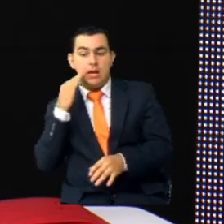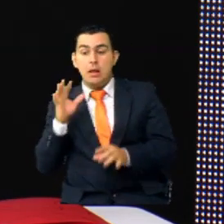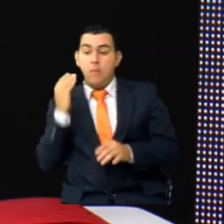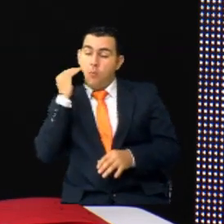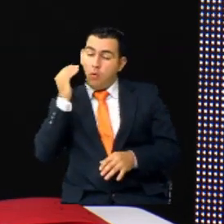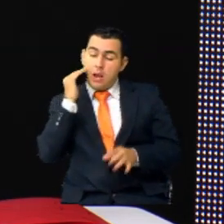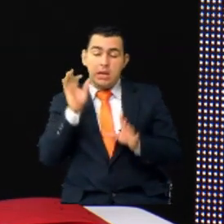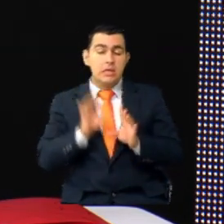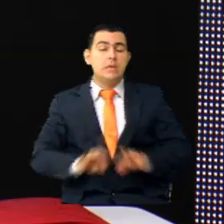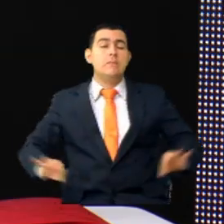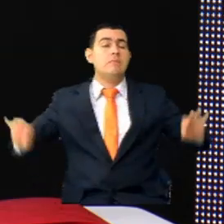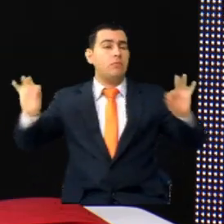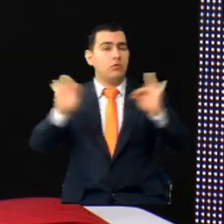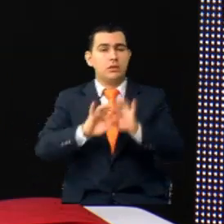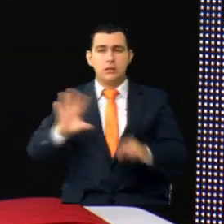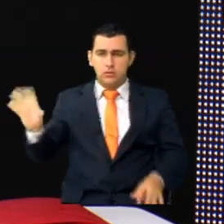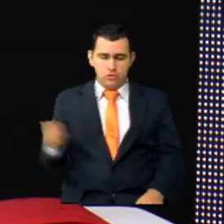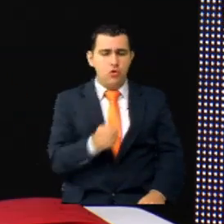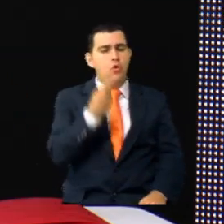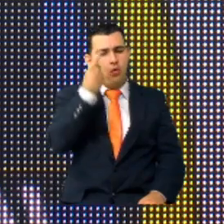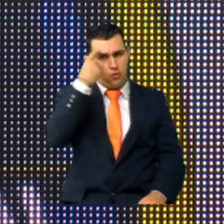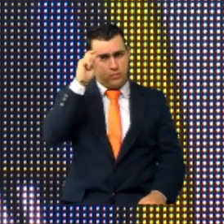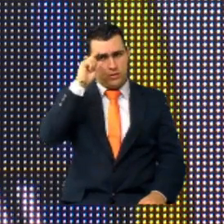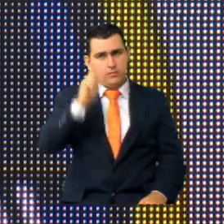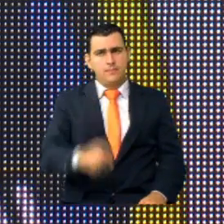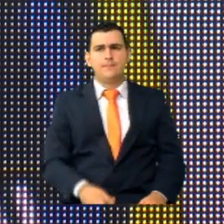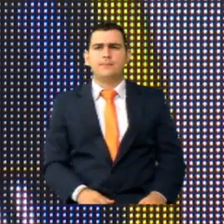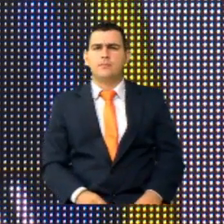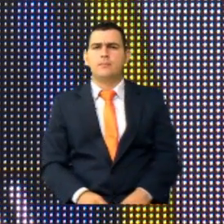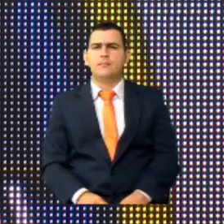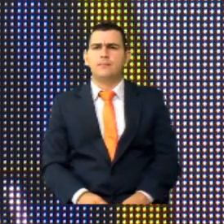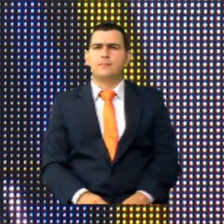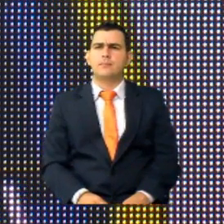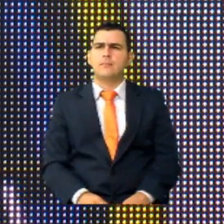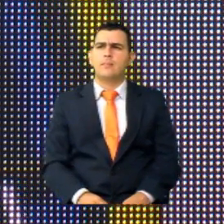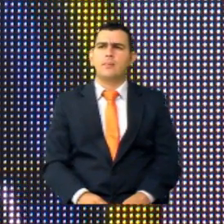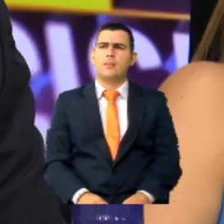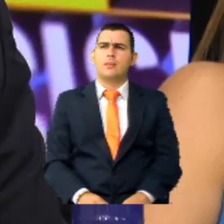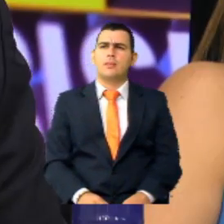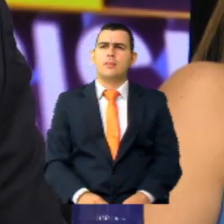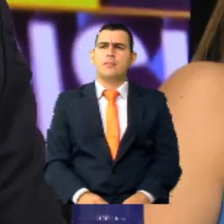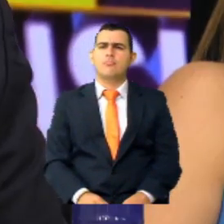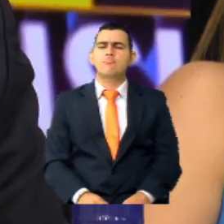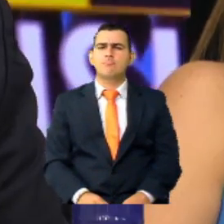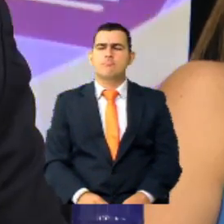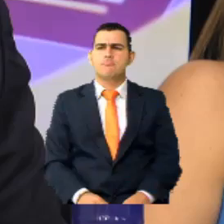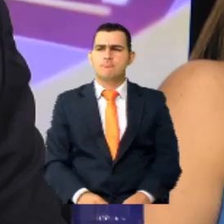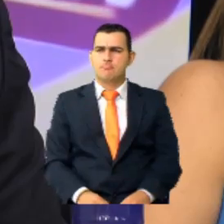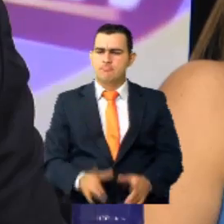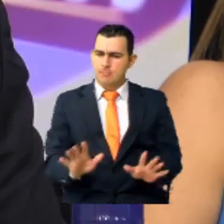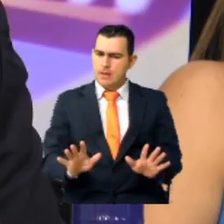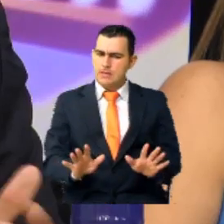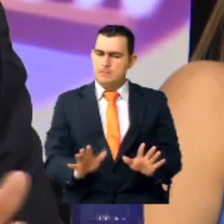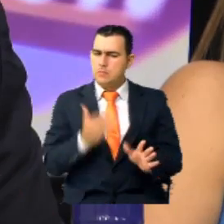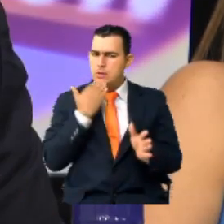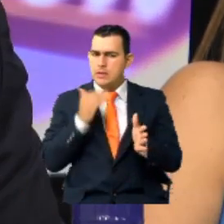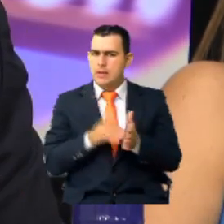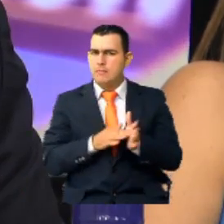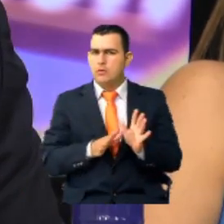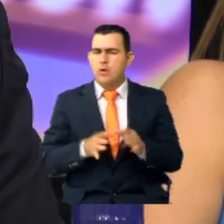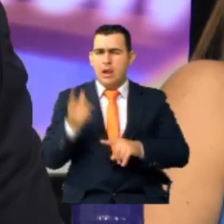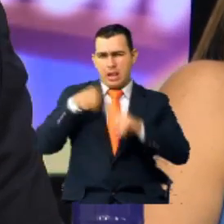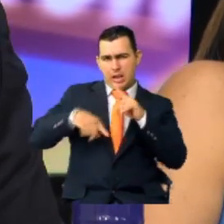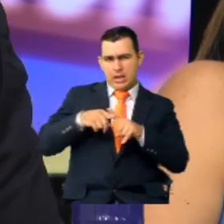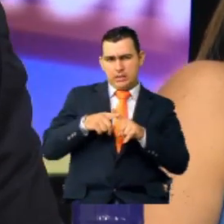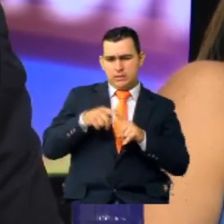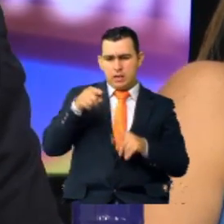su ser en nuestro gobierno. Pedro Severiche, tiempo de la contrapregunta. Esta medida del toque de queda para menores de edad ha sido aplicada en